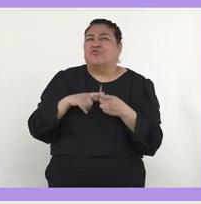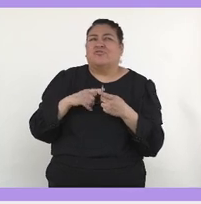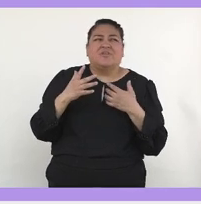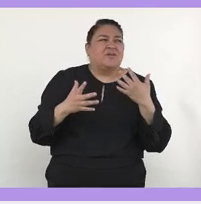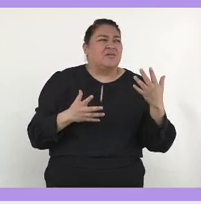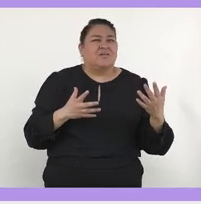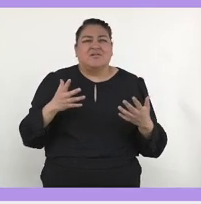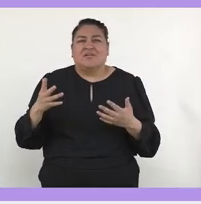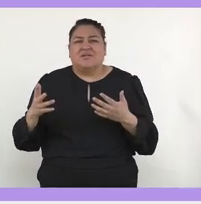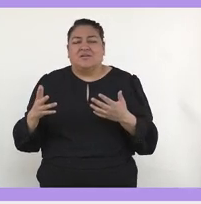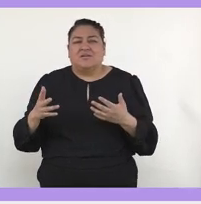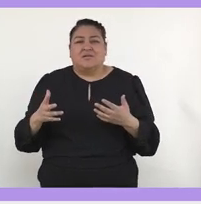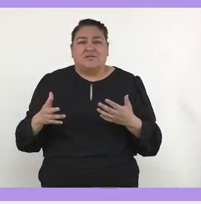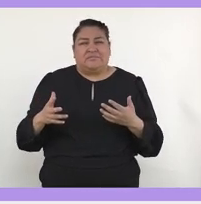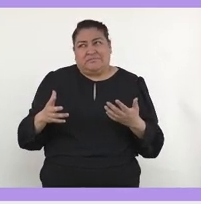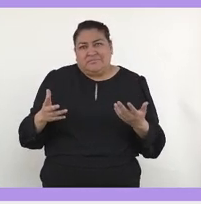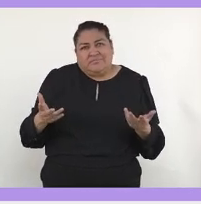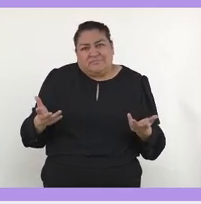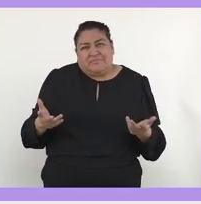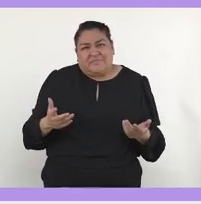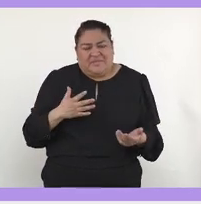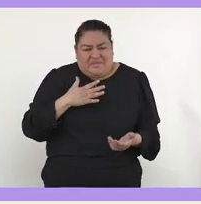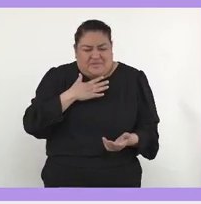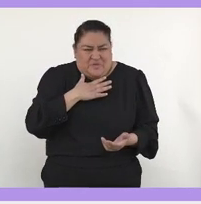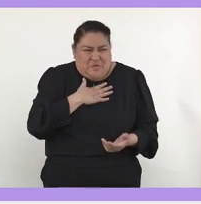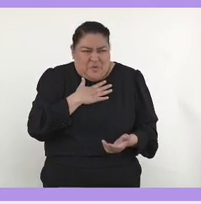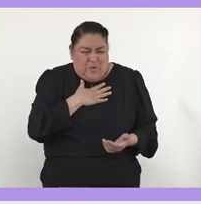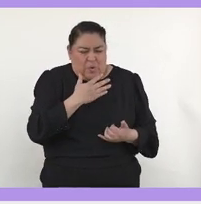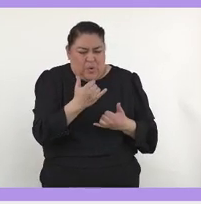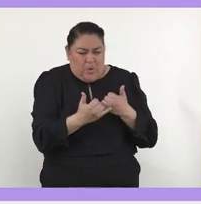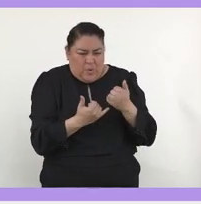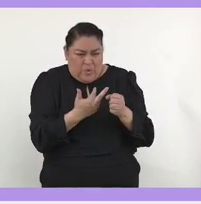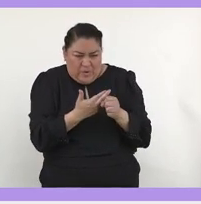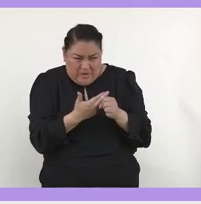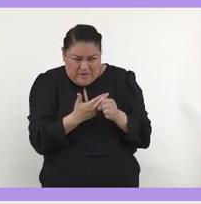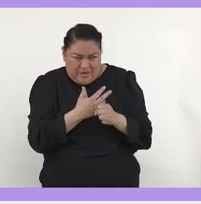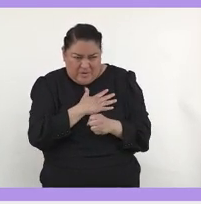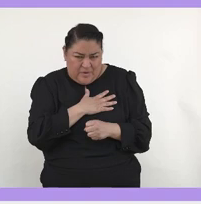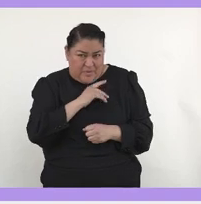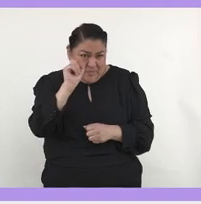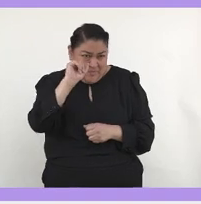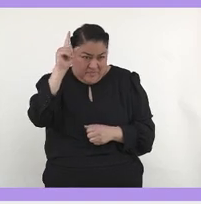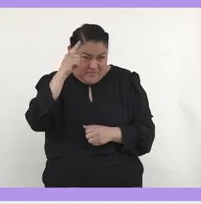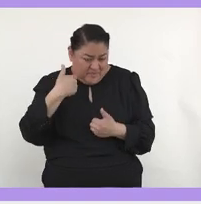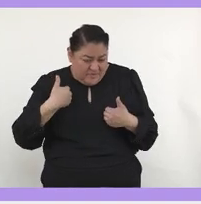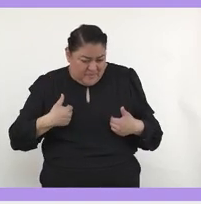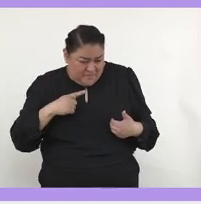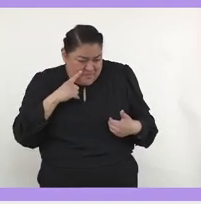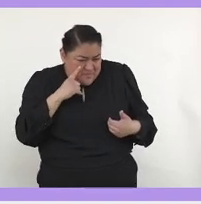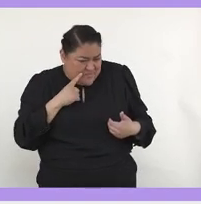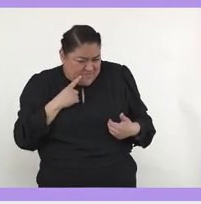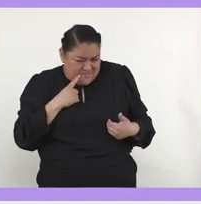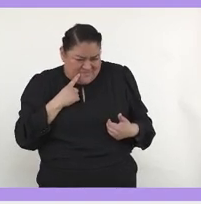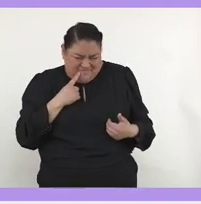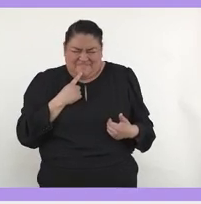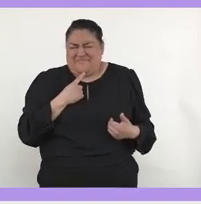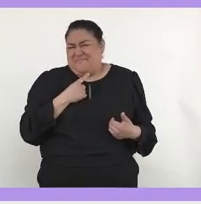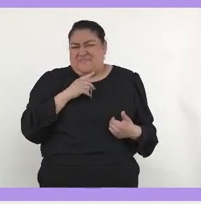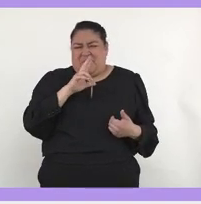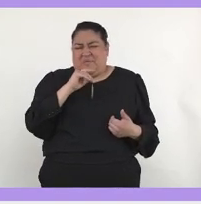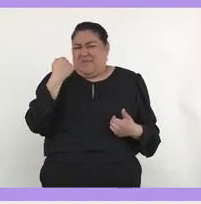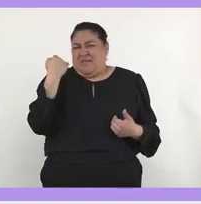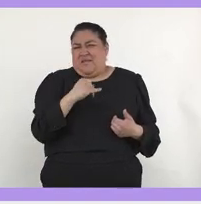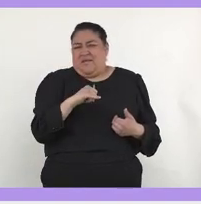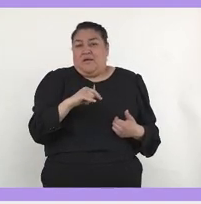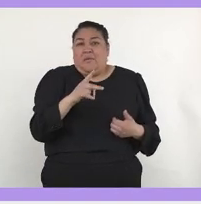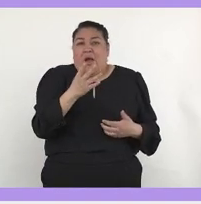profesional o sea ni siquiera lo contemplábamos y hoy Gracias a todas estas iniciativas y y trabajo